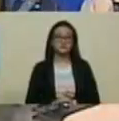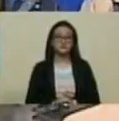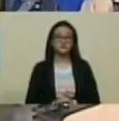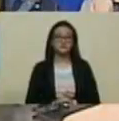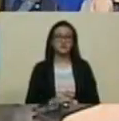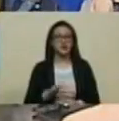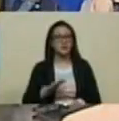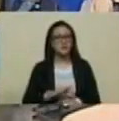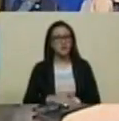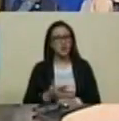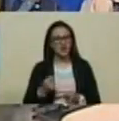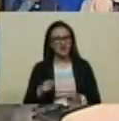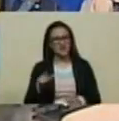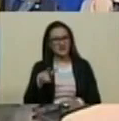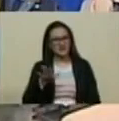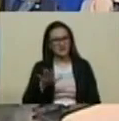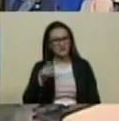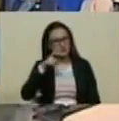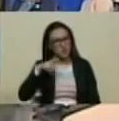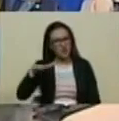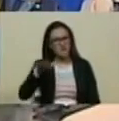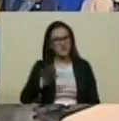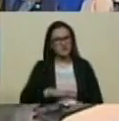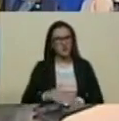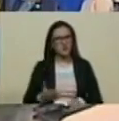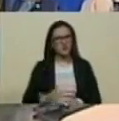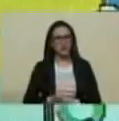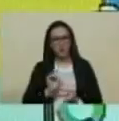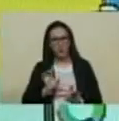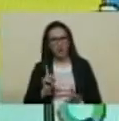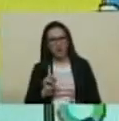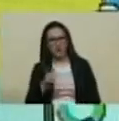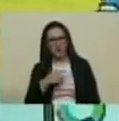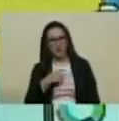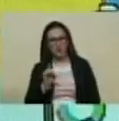¿Por qué tienen que tratar así al pueblo? ¿Ah? ¿No les duele?